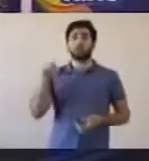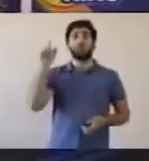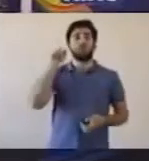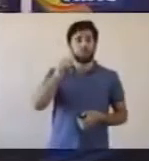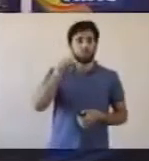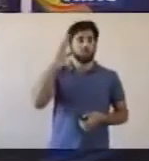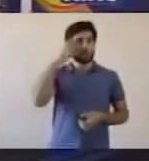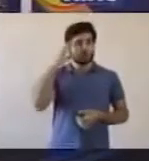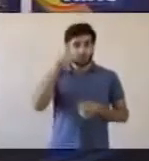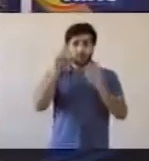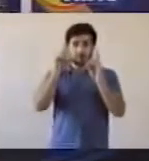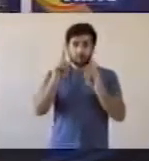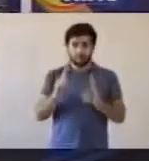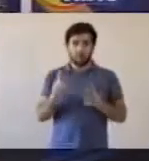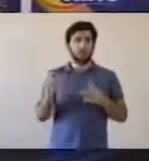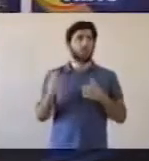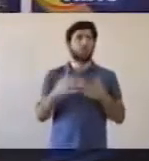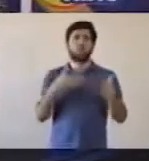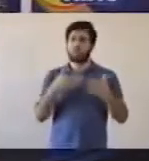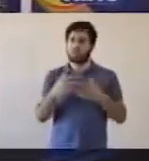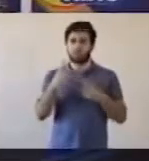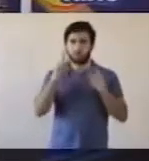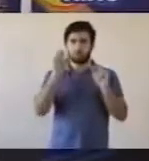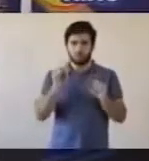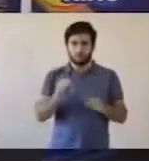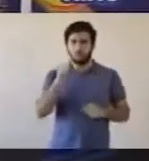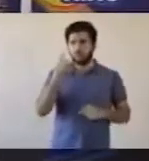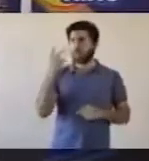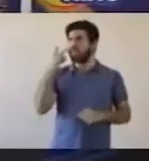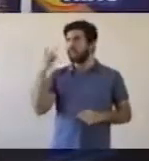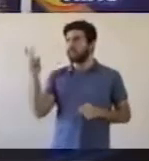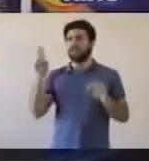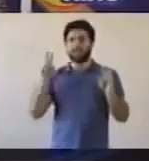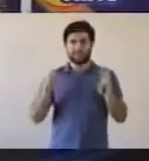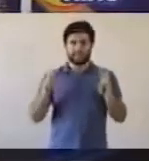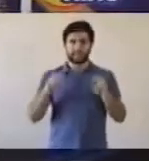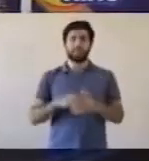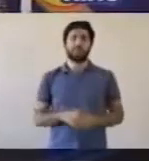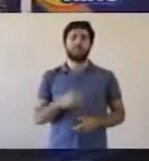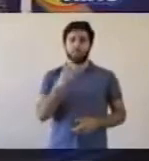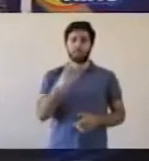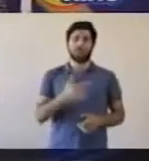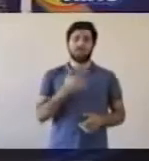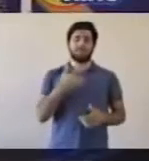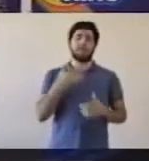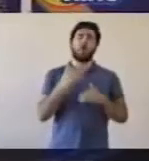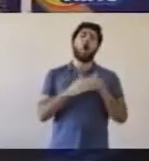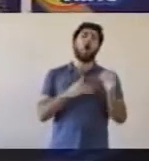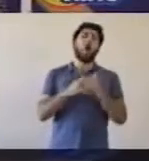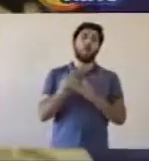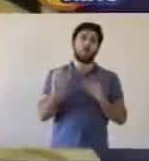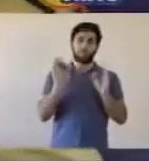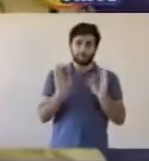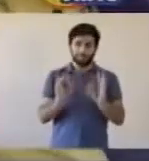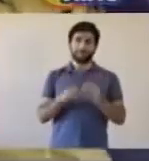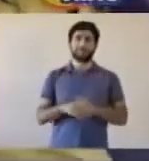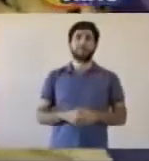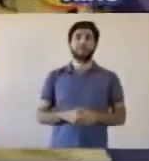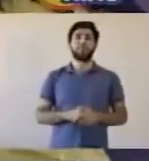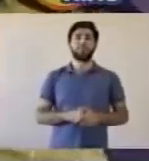características de las aves? Las aves son los únicos animales que tienen plumas, tienen